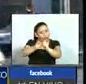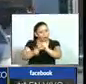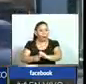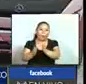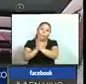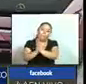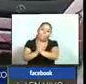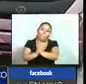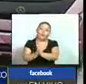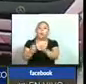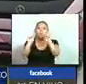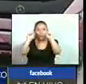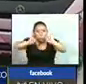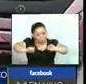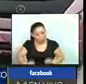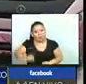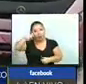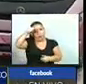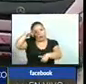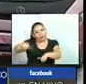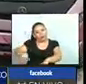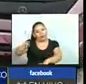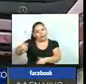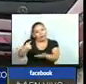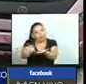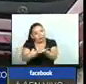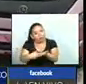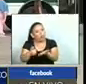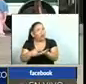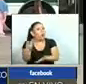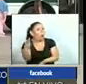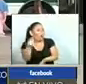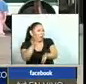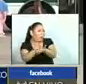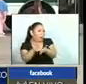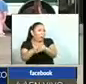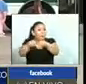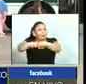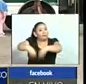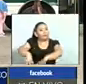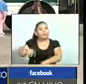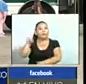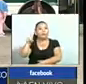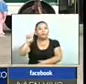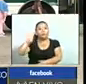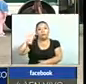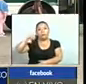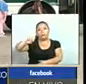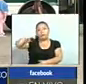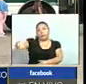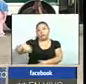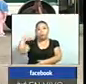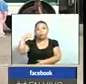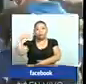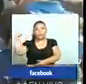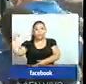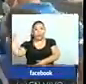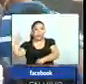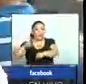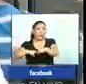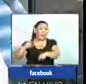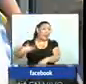Piden un diálogo y un acuerdo. Hasta la fecha, estigman pérdidas económicas de más de 140 millones de dólares desde